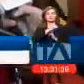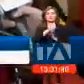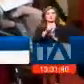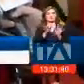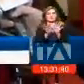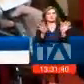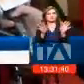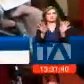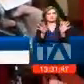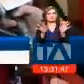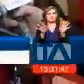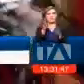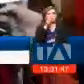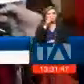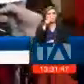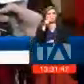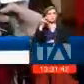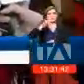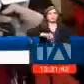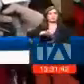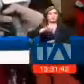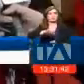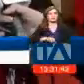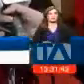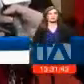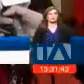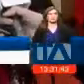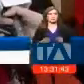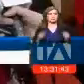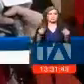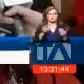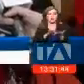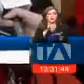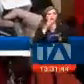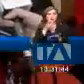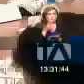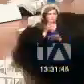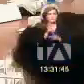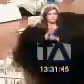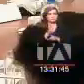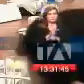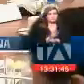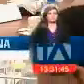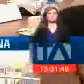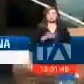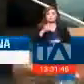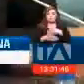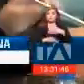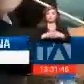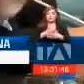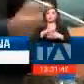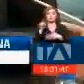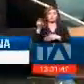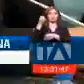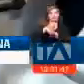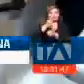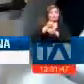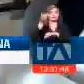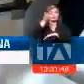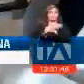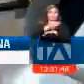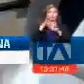de manera general, sobre todo de la red pública, la calidad de los medicamentos, de los insumos. A este proceso se sumará lo ya